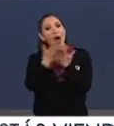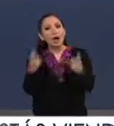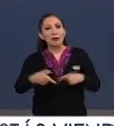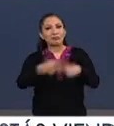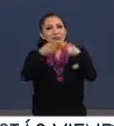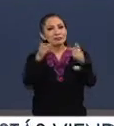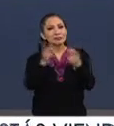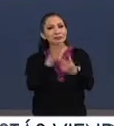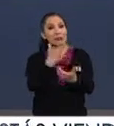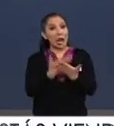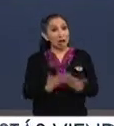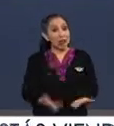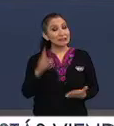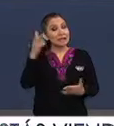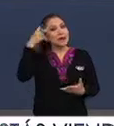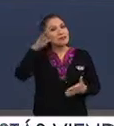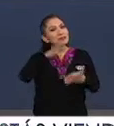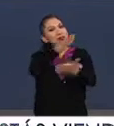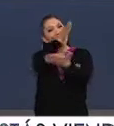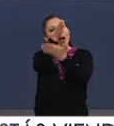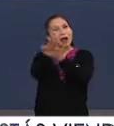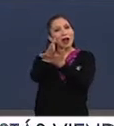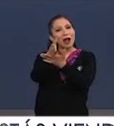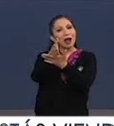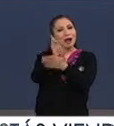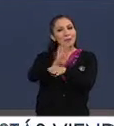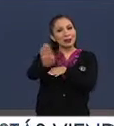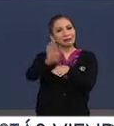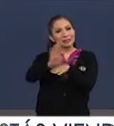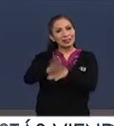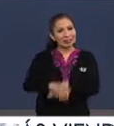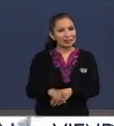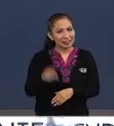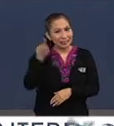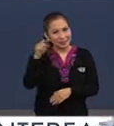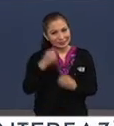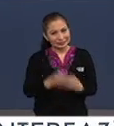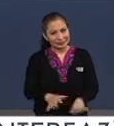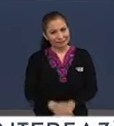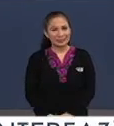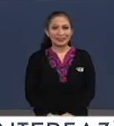otra breve pausa y ahora sí, vamos a viajar, regresando hasta Sao Paulo, Brasil. No se lo pierdan.